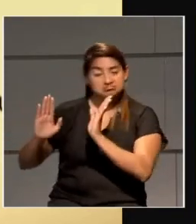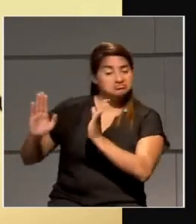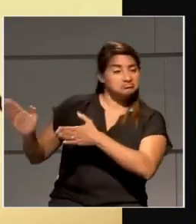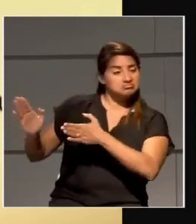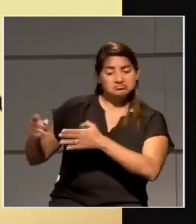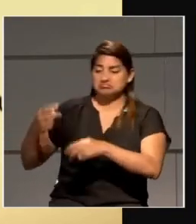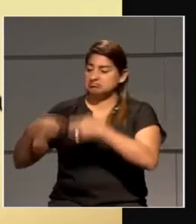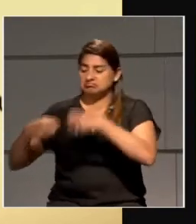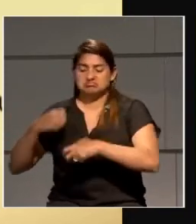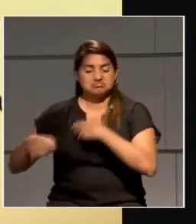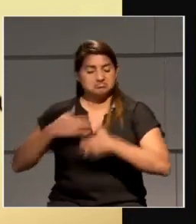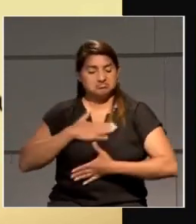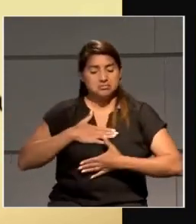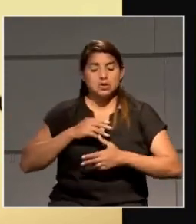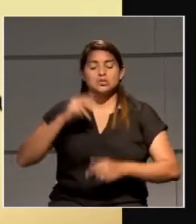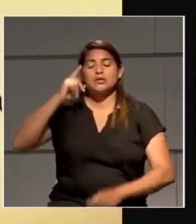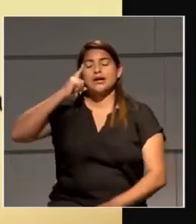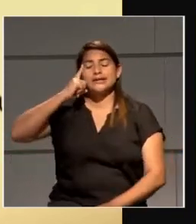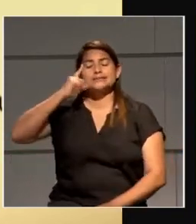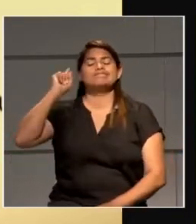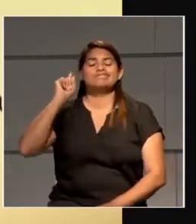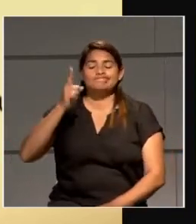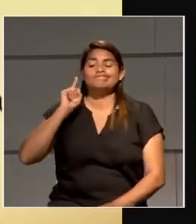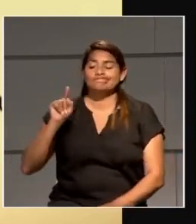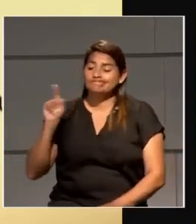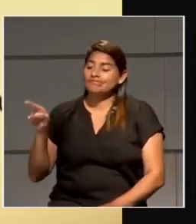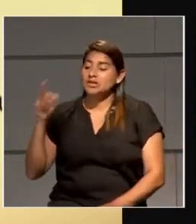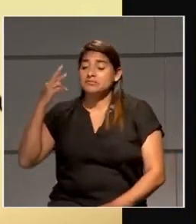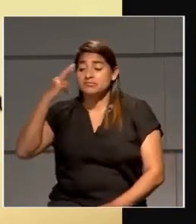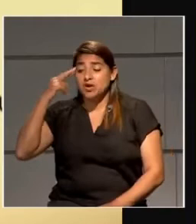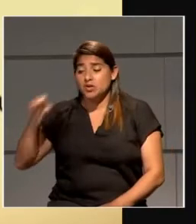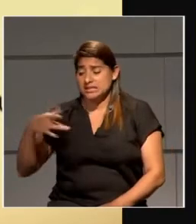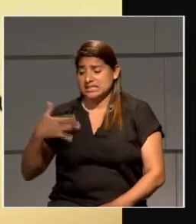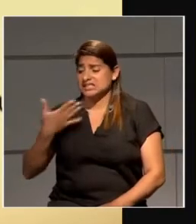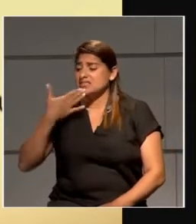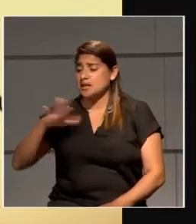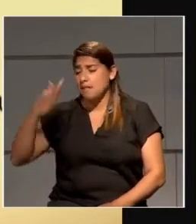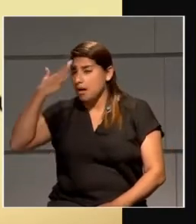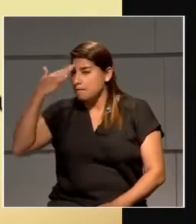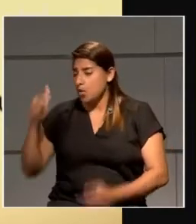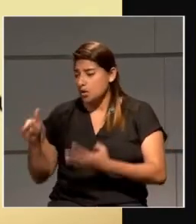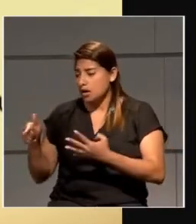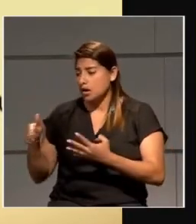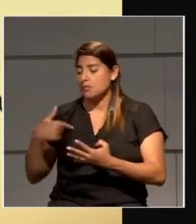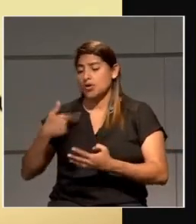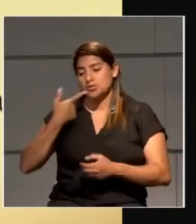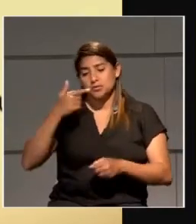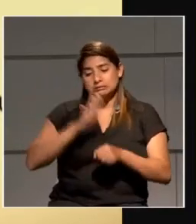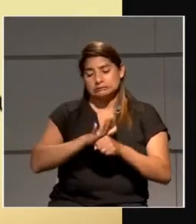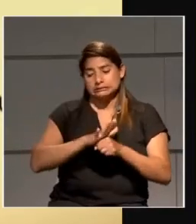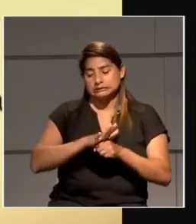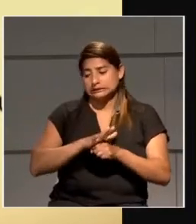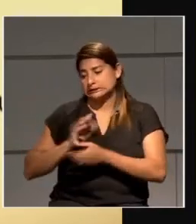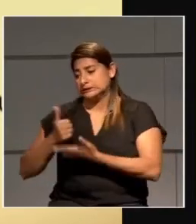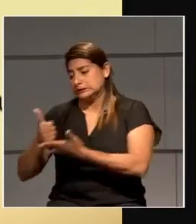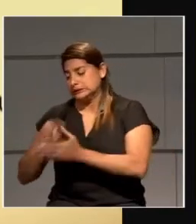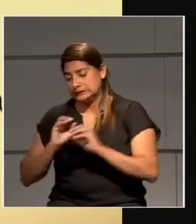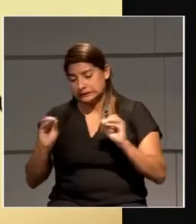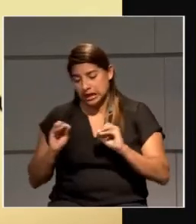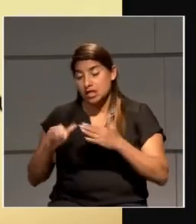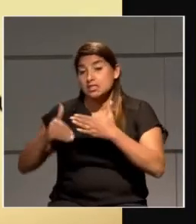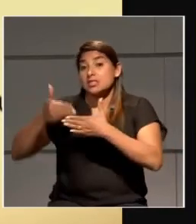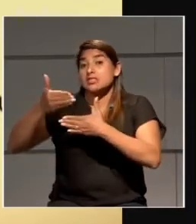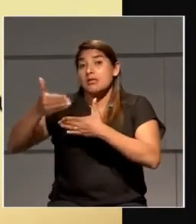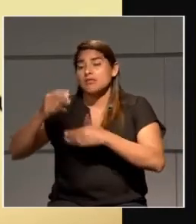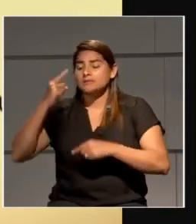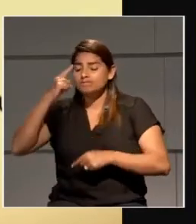y no hubiéramos disfrutado, pero yo reconocí que el enojo de Pluck era muy válido. Después de eso, a